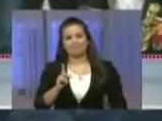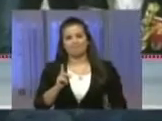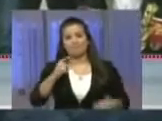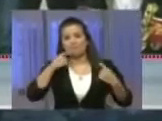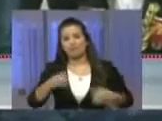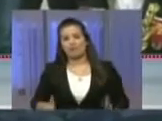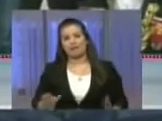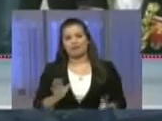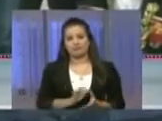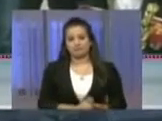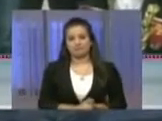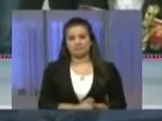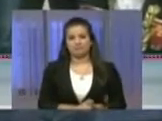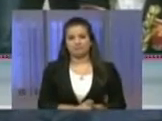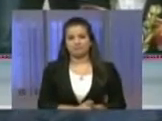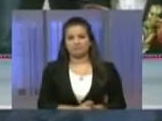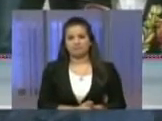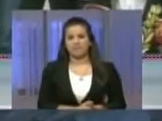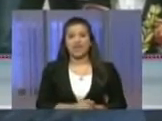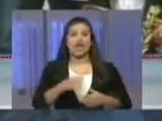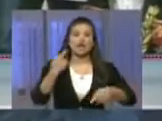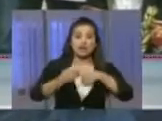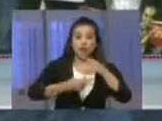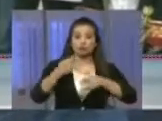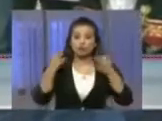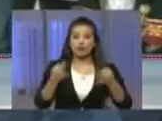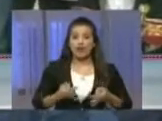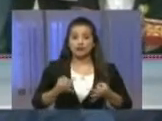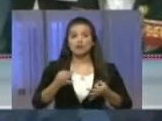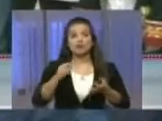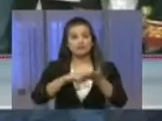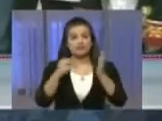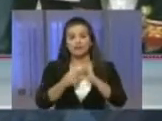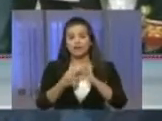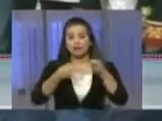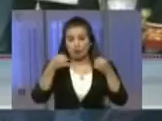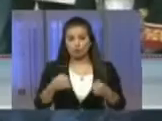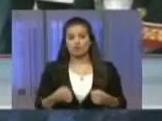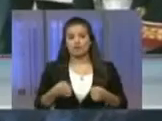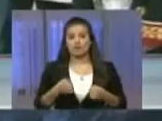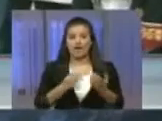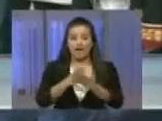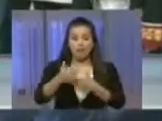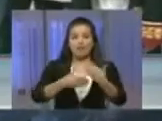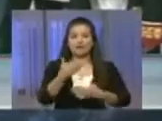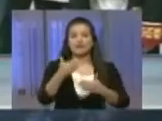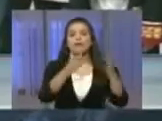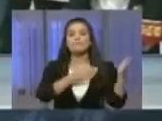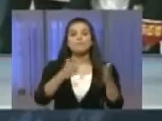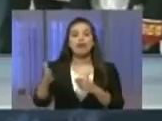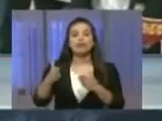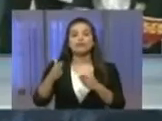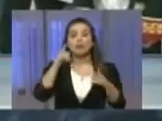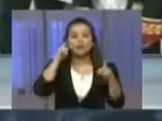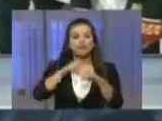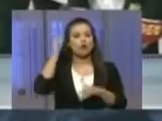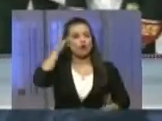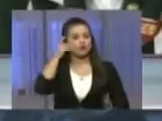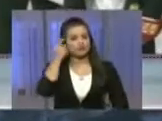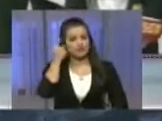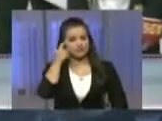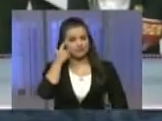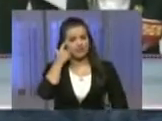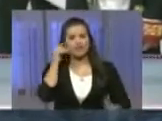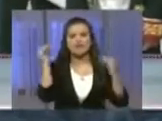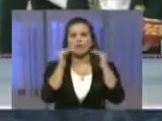revolucionario lo revolucionario es consolidar avances en el plano de la conciencia de la